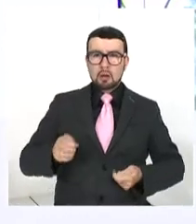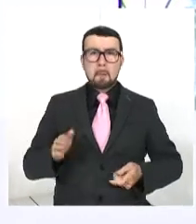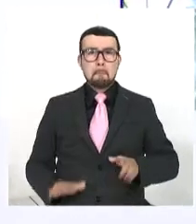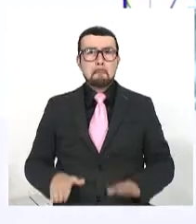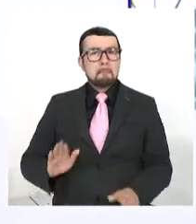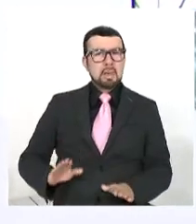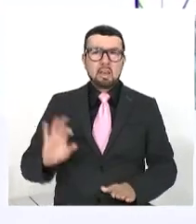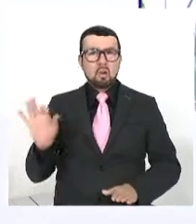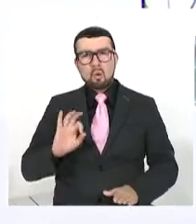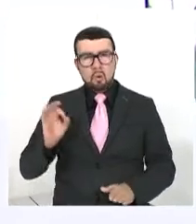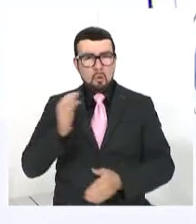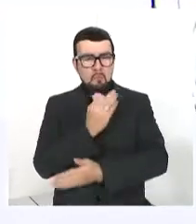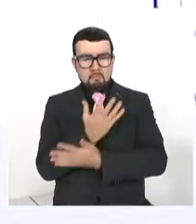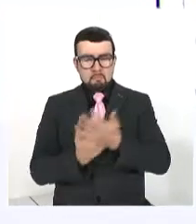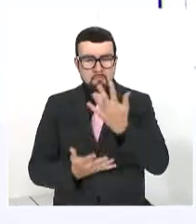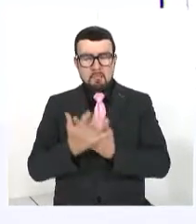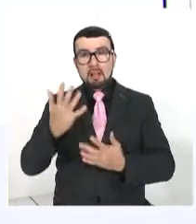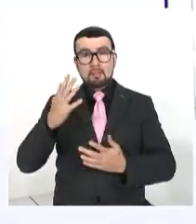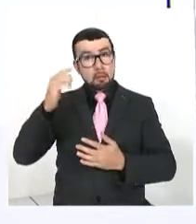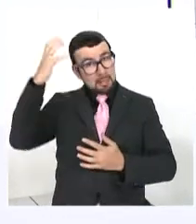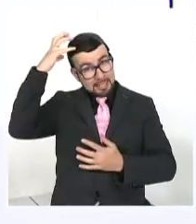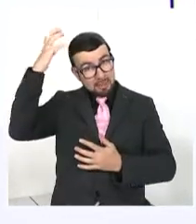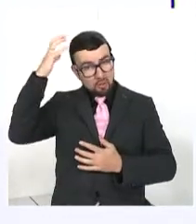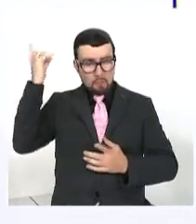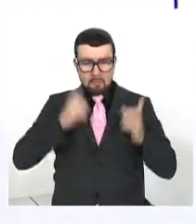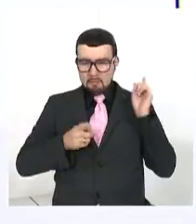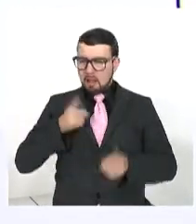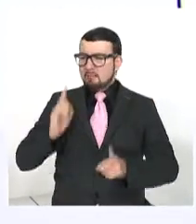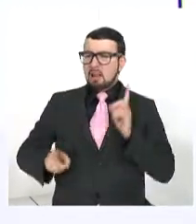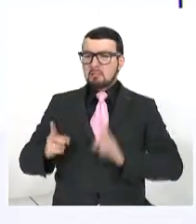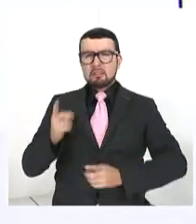los miembros inferiores, a todo el cuerpo. Si